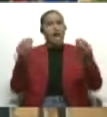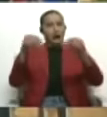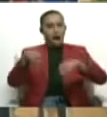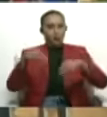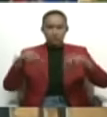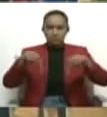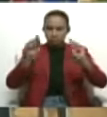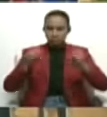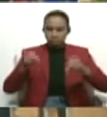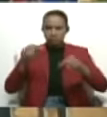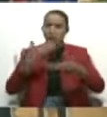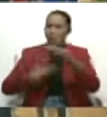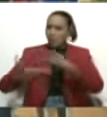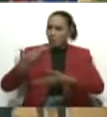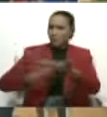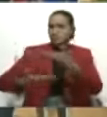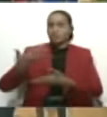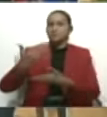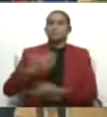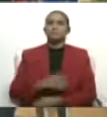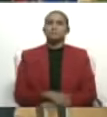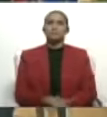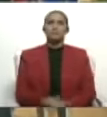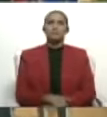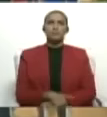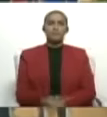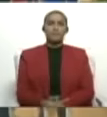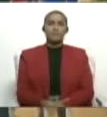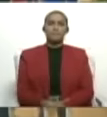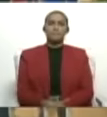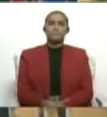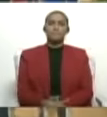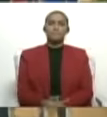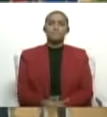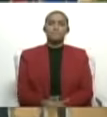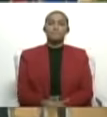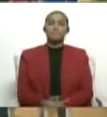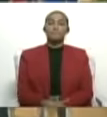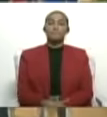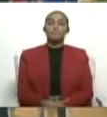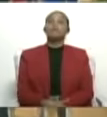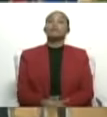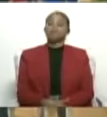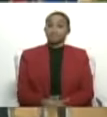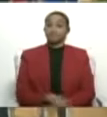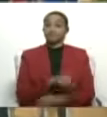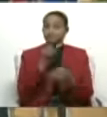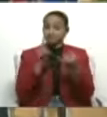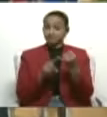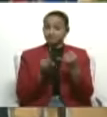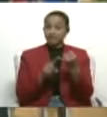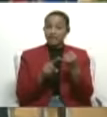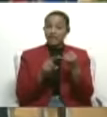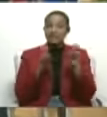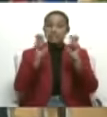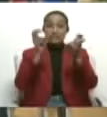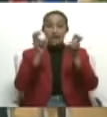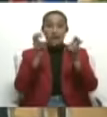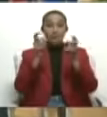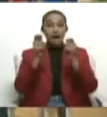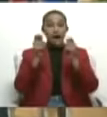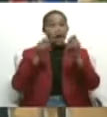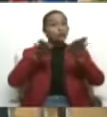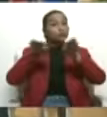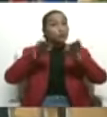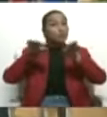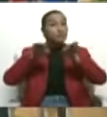estar compartiendo. Faltaba mencionar también el tema del turismo. Cada vez más hemos visto